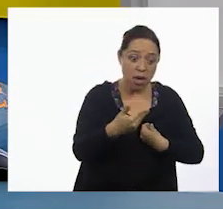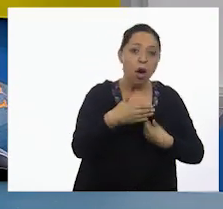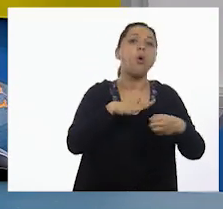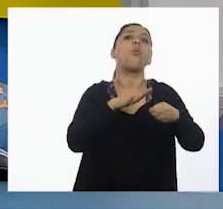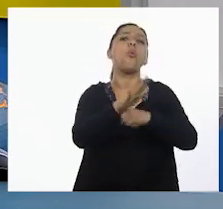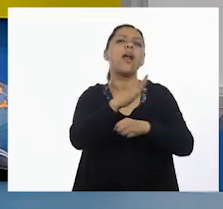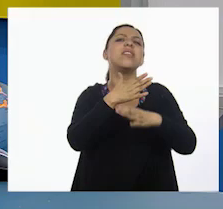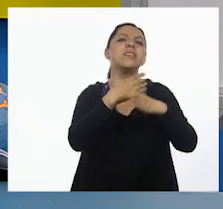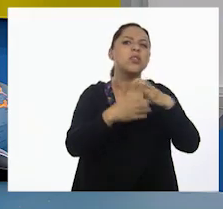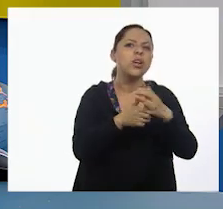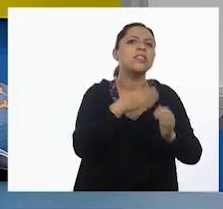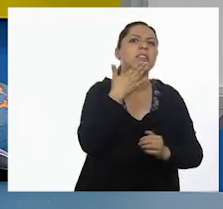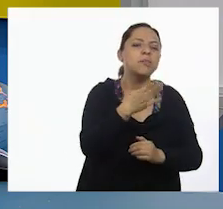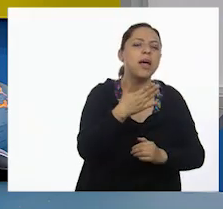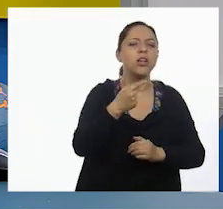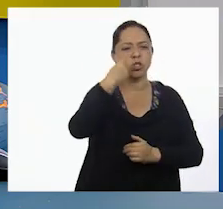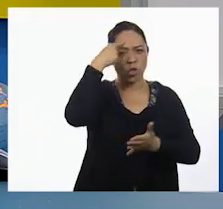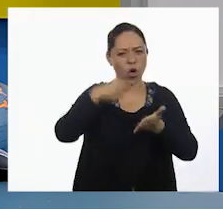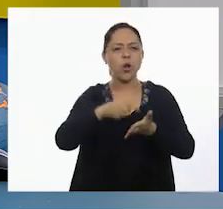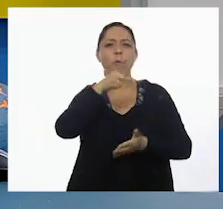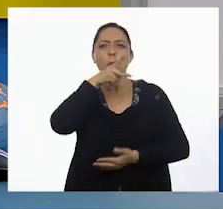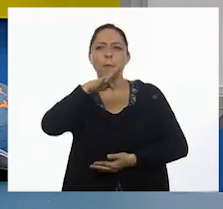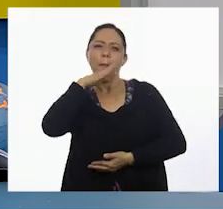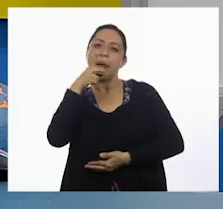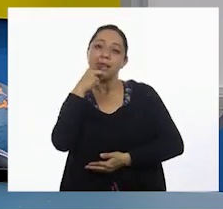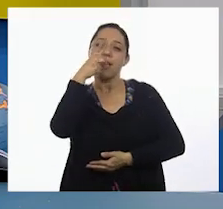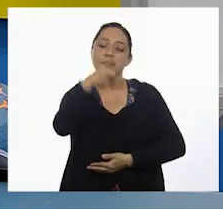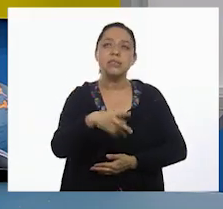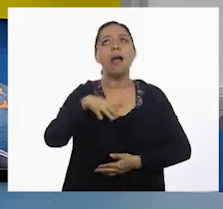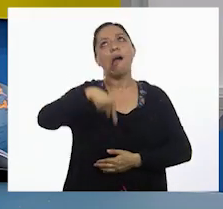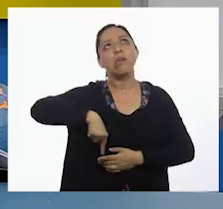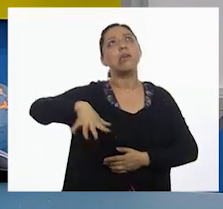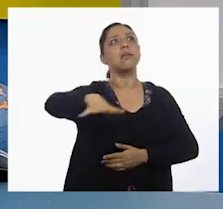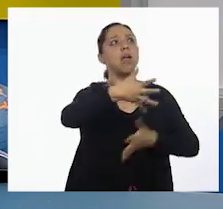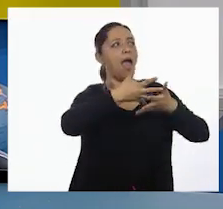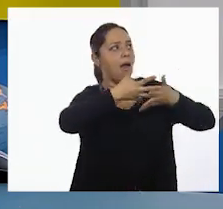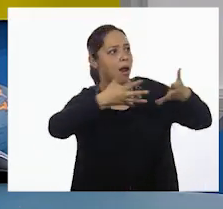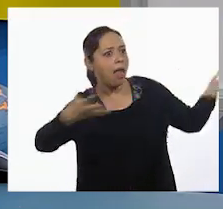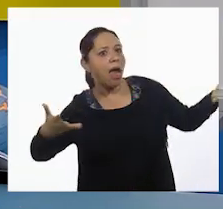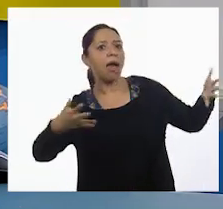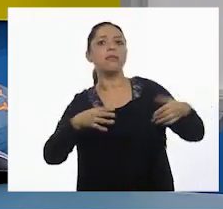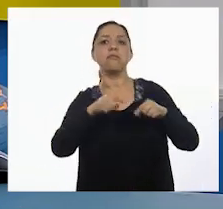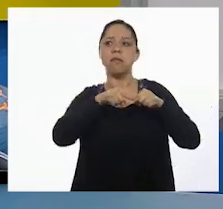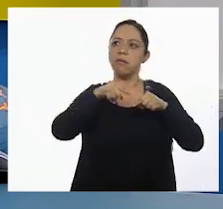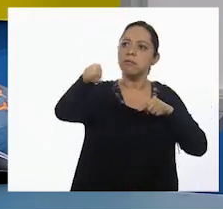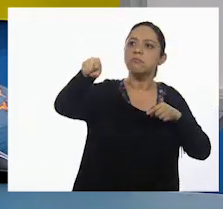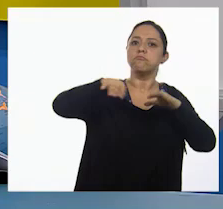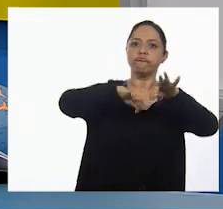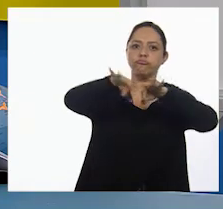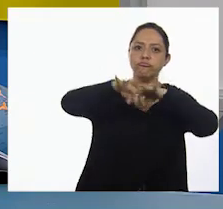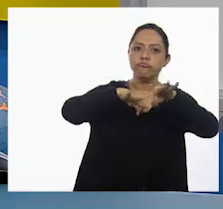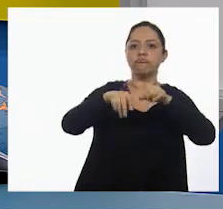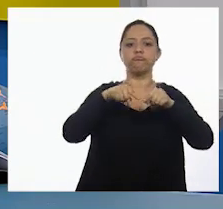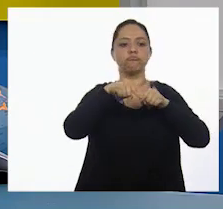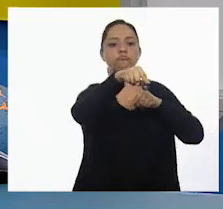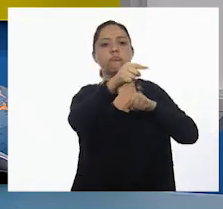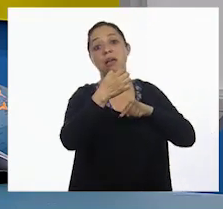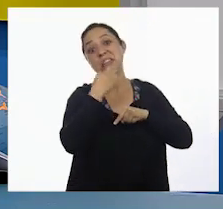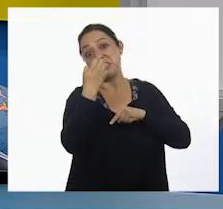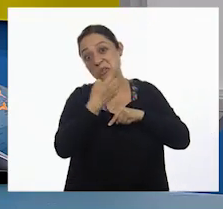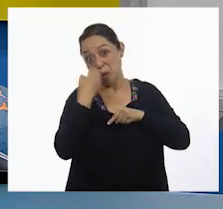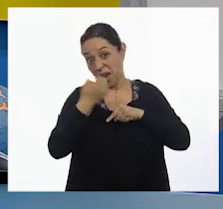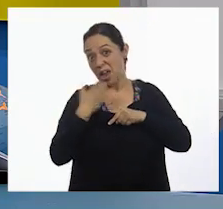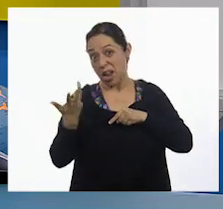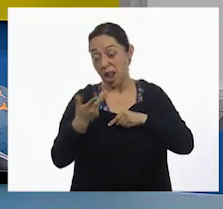algún momento tus papás te han dicho, bueno, vivimos aquí porque es amplio, porque está cerca el trabajo, porque está cerca la escuela, o quizá